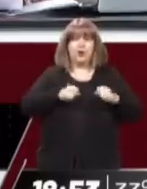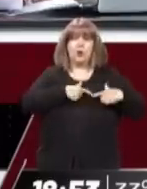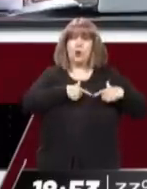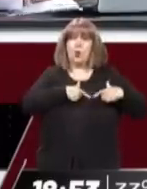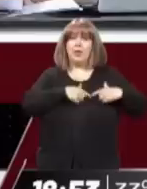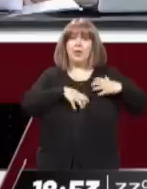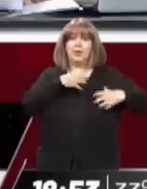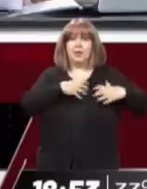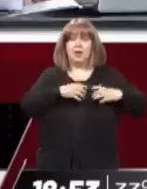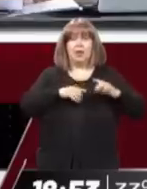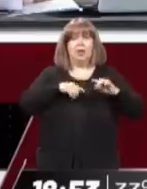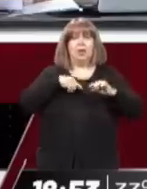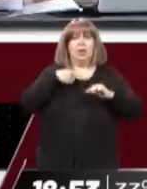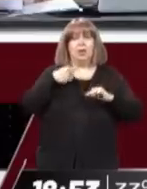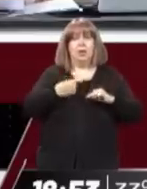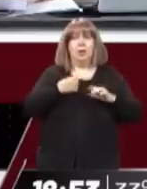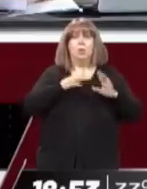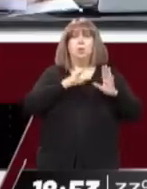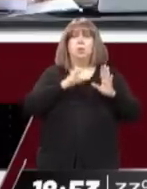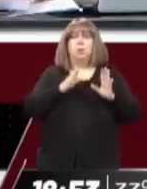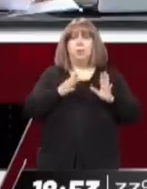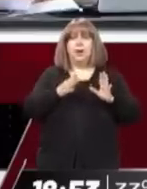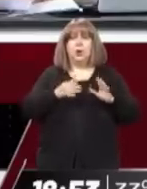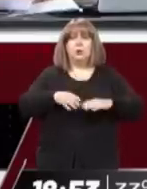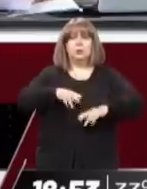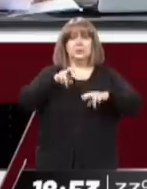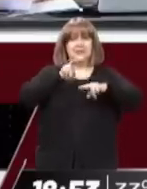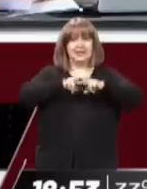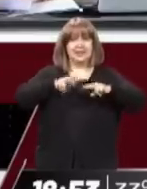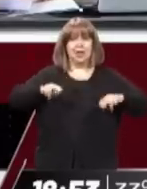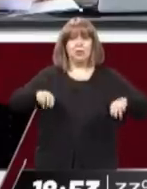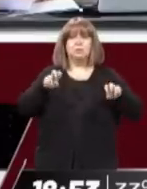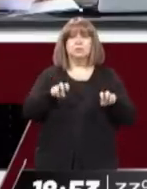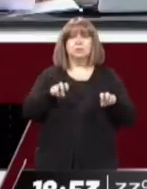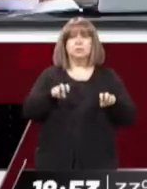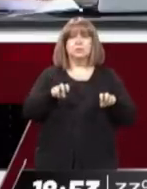a reírse o de ahí a no conmoverse...